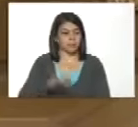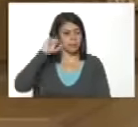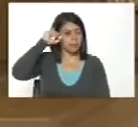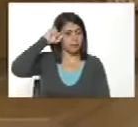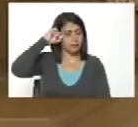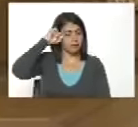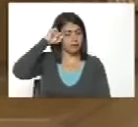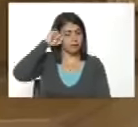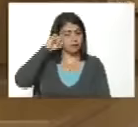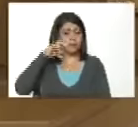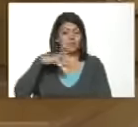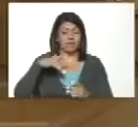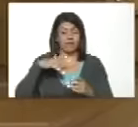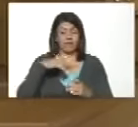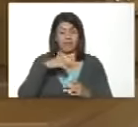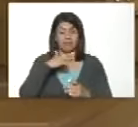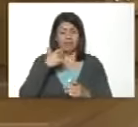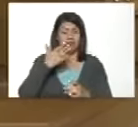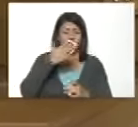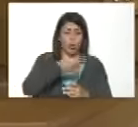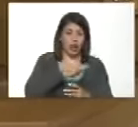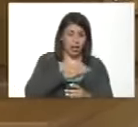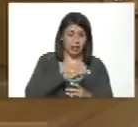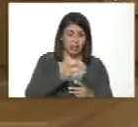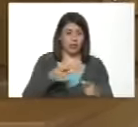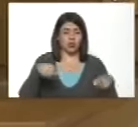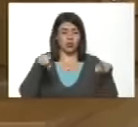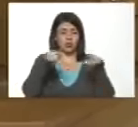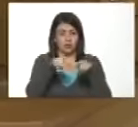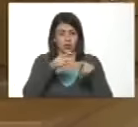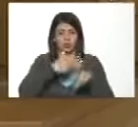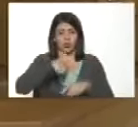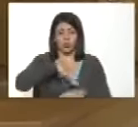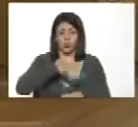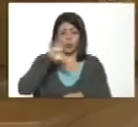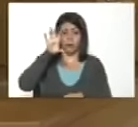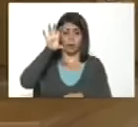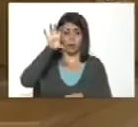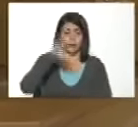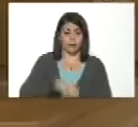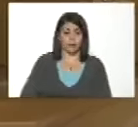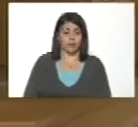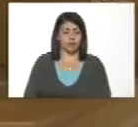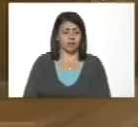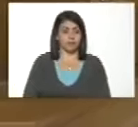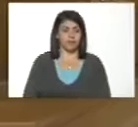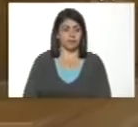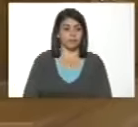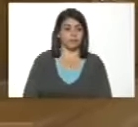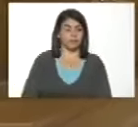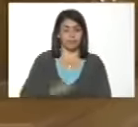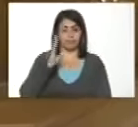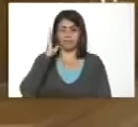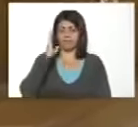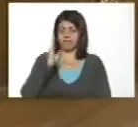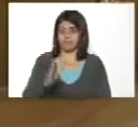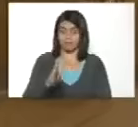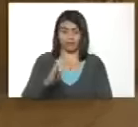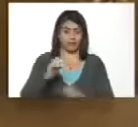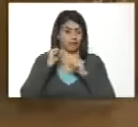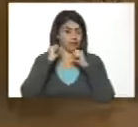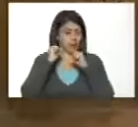Recordar eventos que ocurrieron en nuestro país que merecen la condena